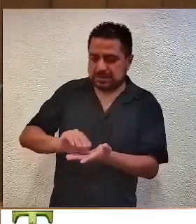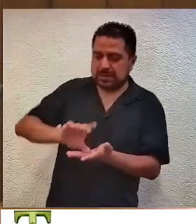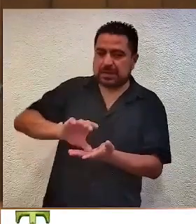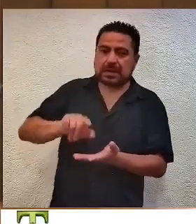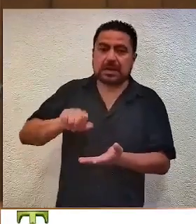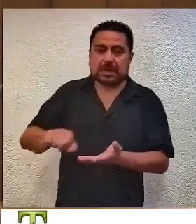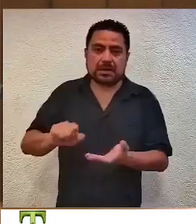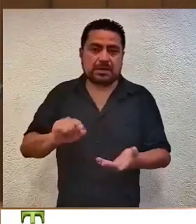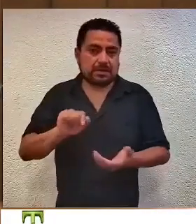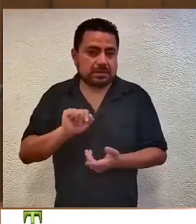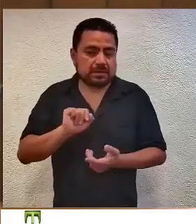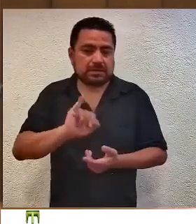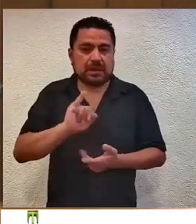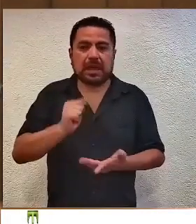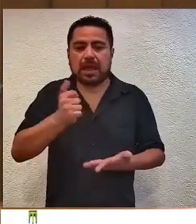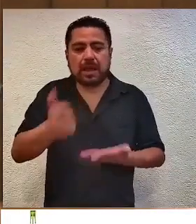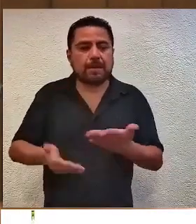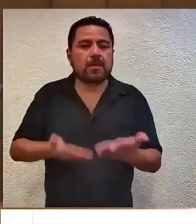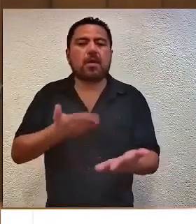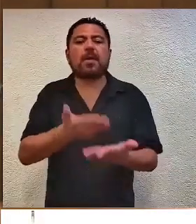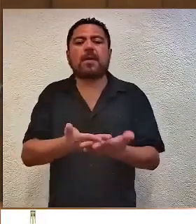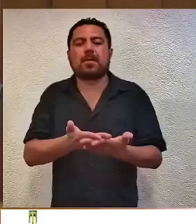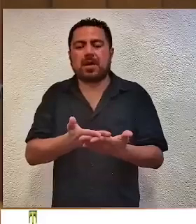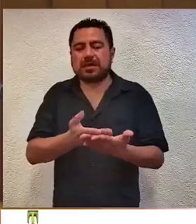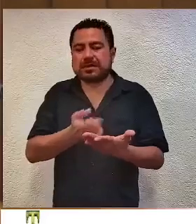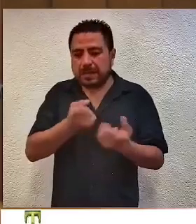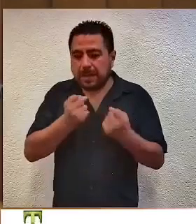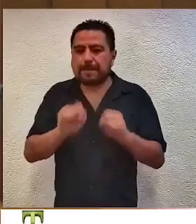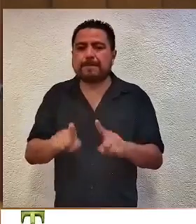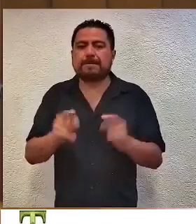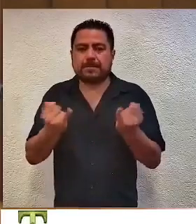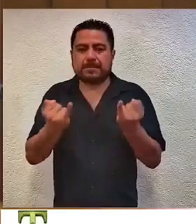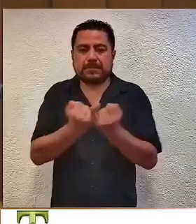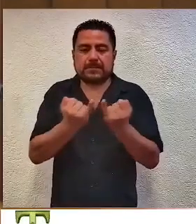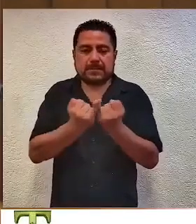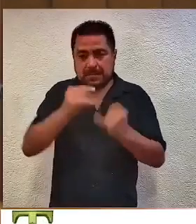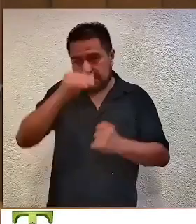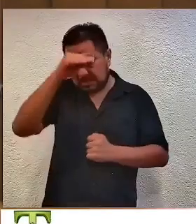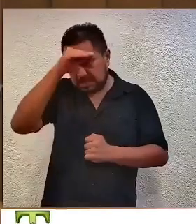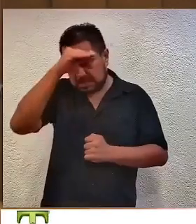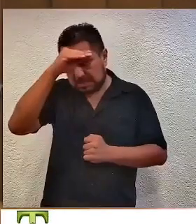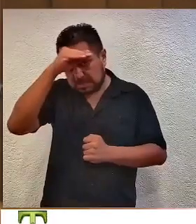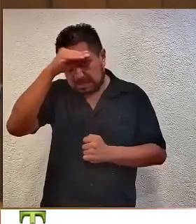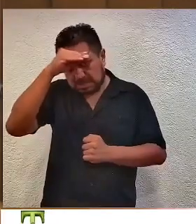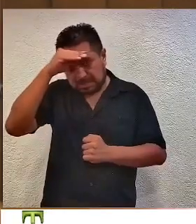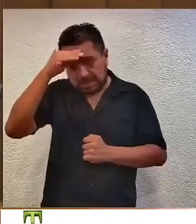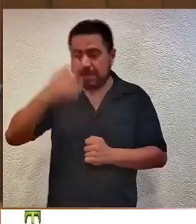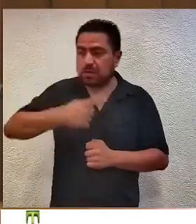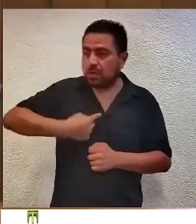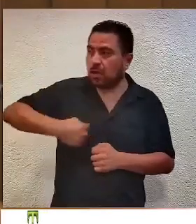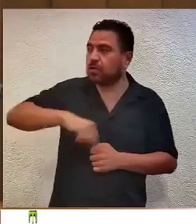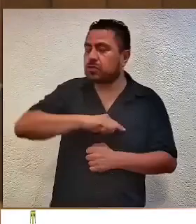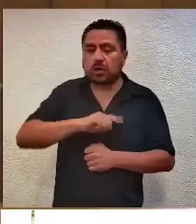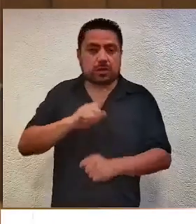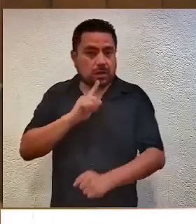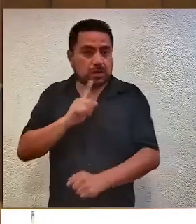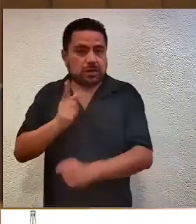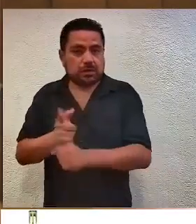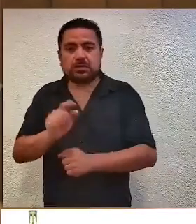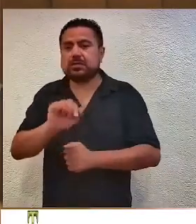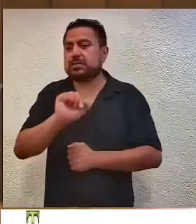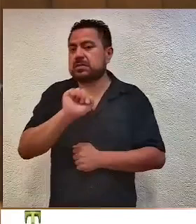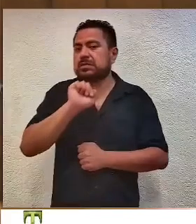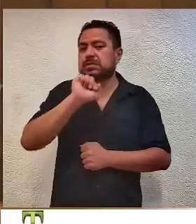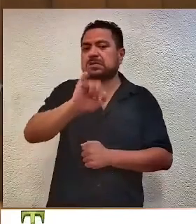y en la propuesta de consideración donde nosotros detectamos que